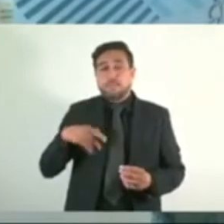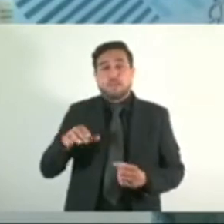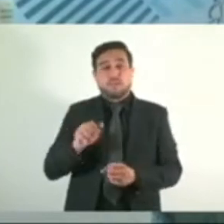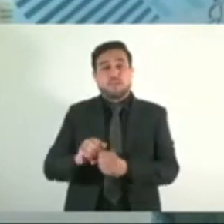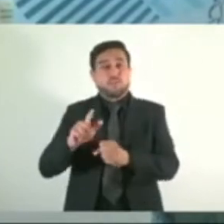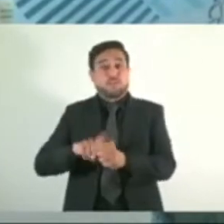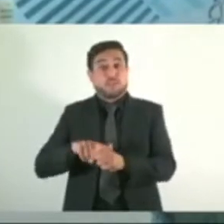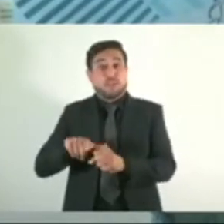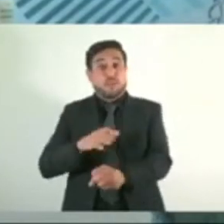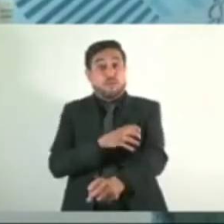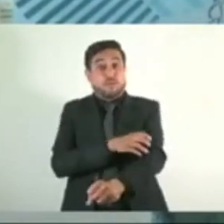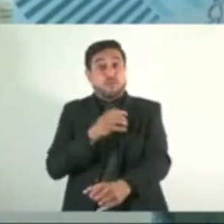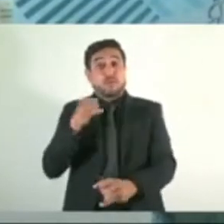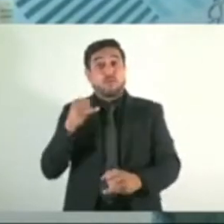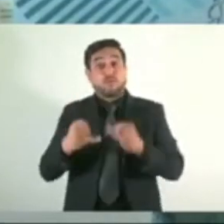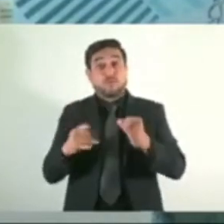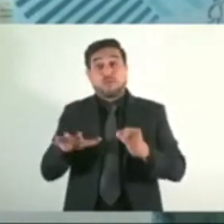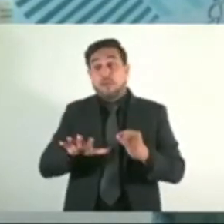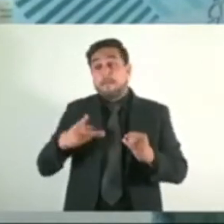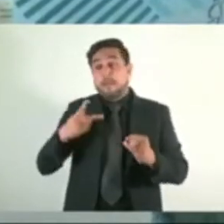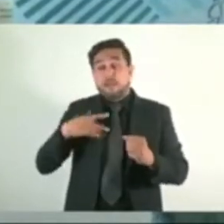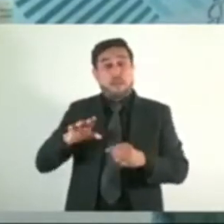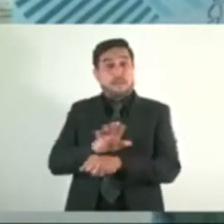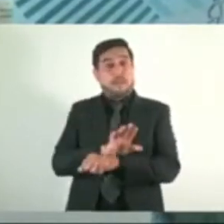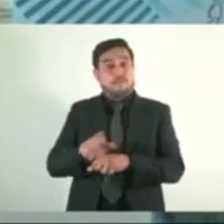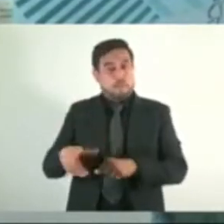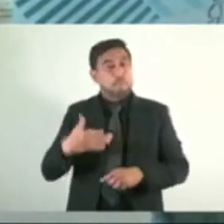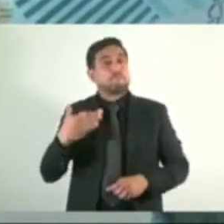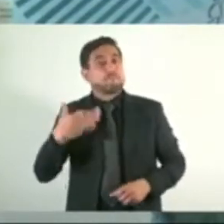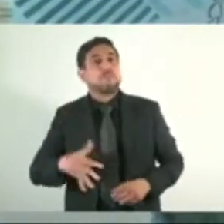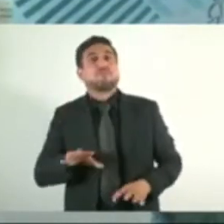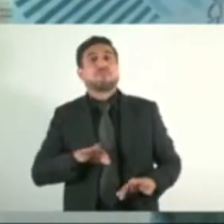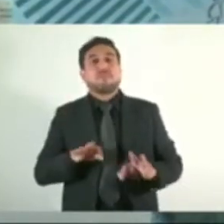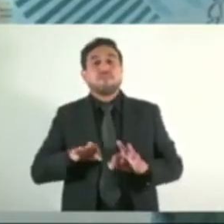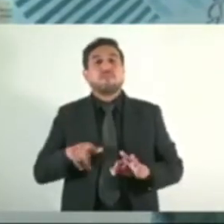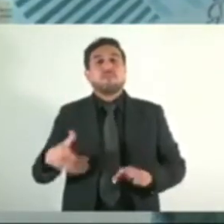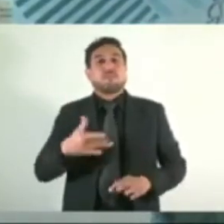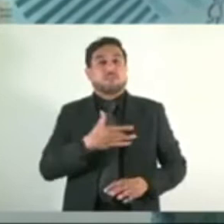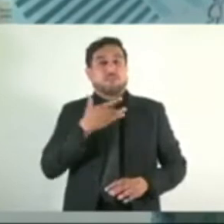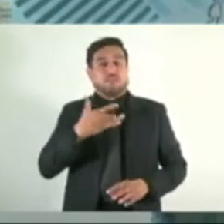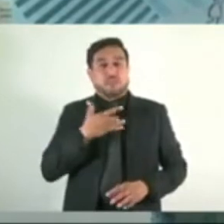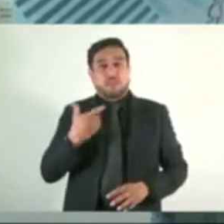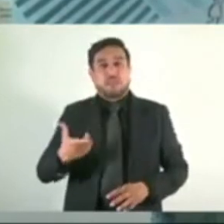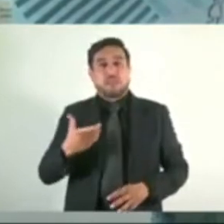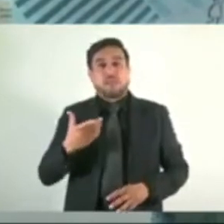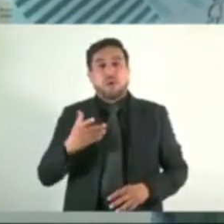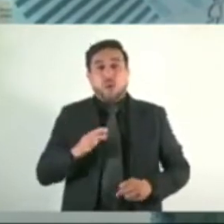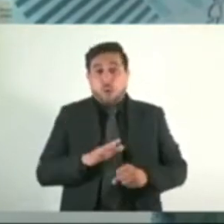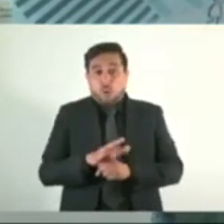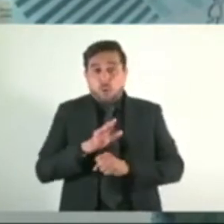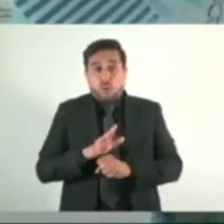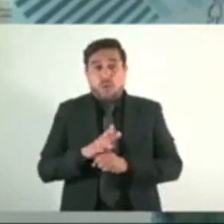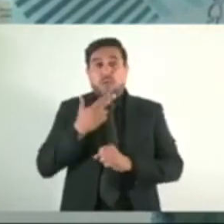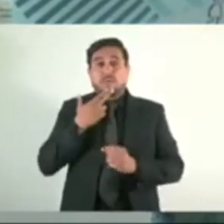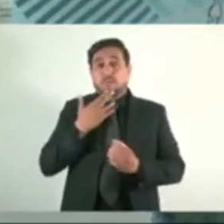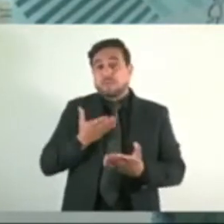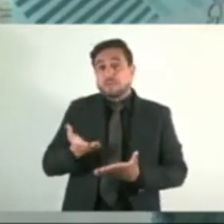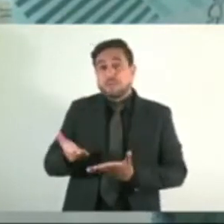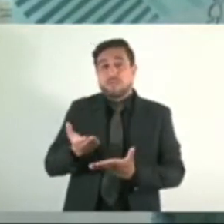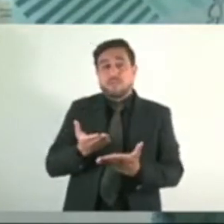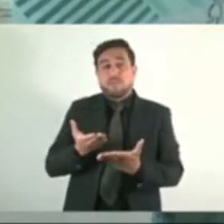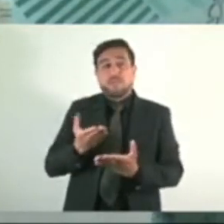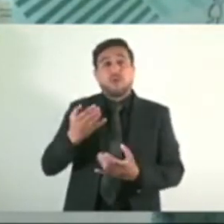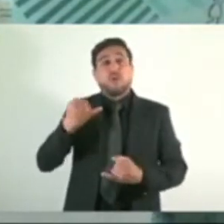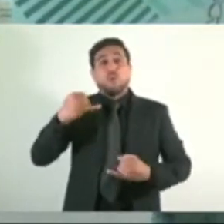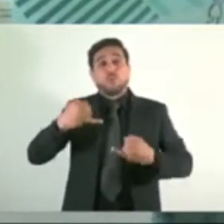Estado con los ciudadanos guanajuatenses, ciñéndose a la misión de prestar el servicio de impartición